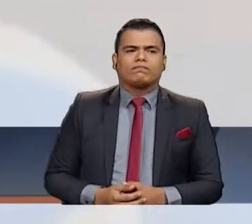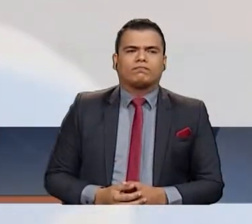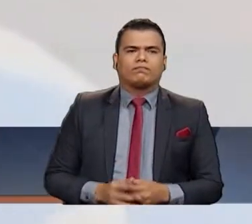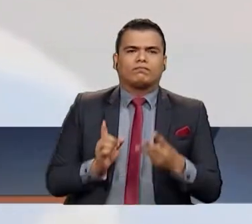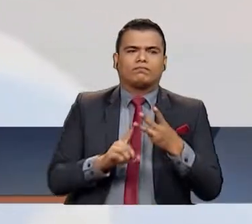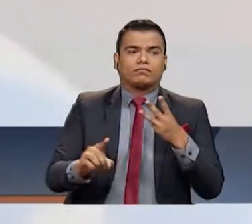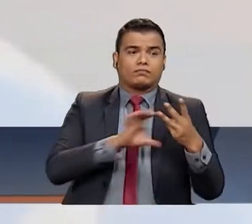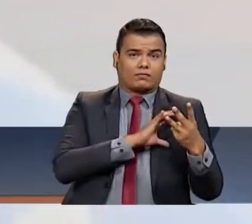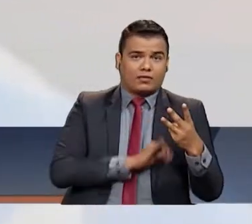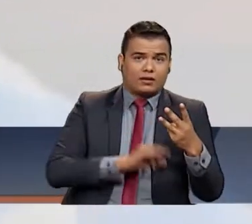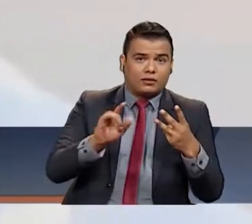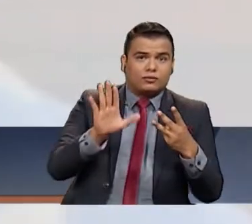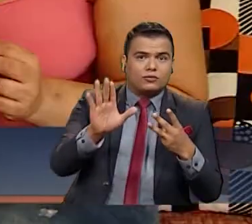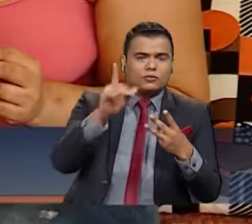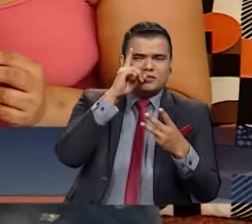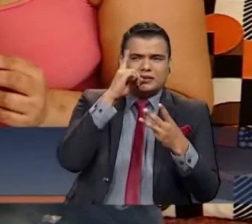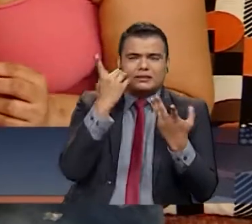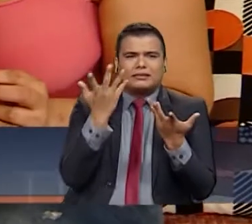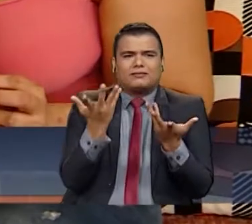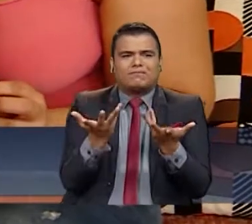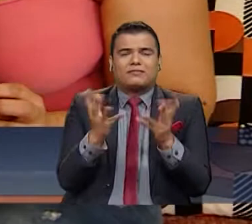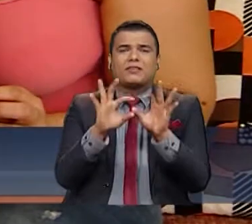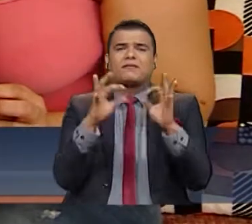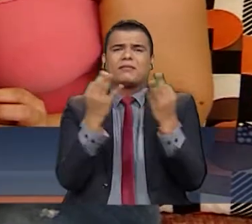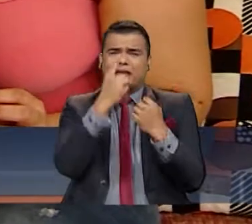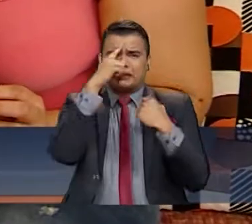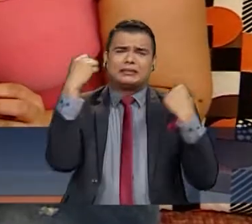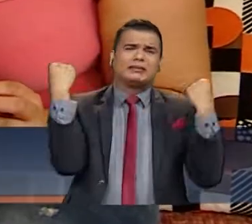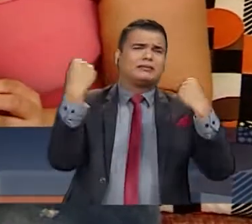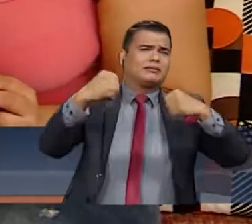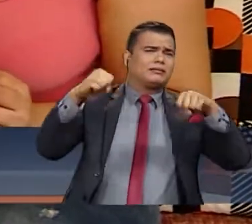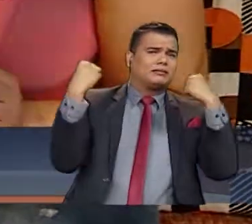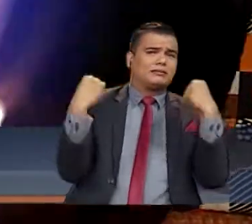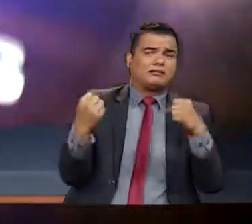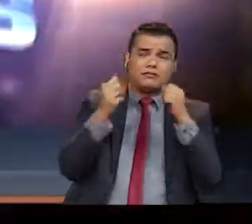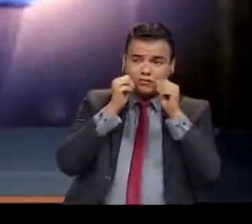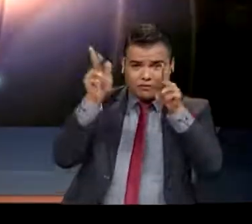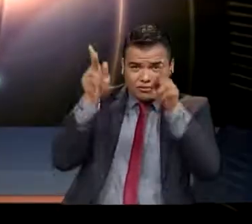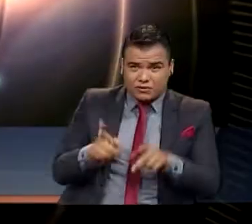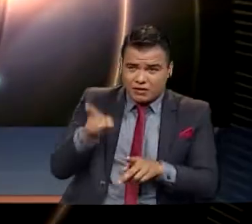En Cali, crece el drama en una familia por una desaparición.